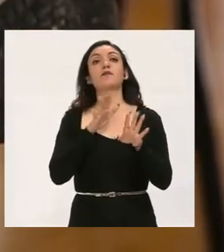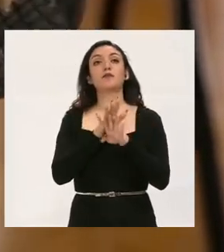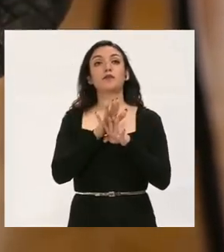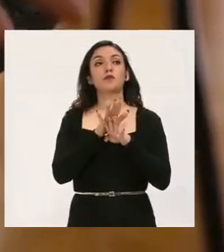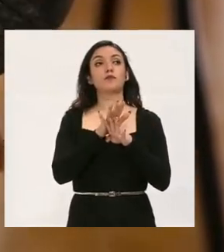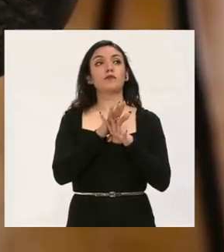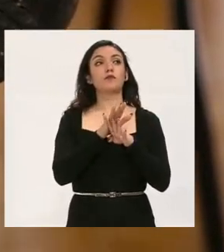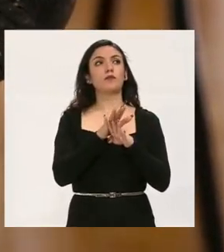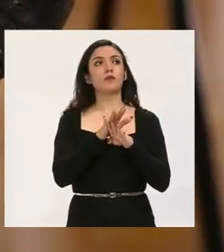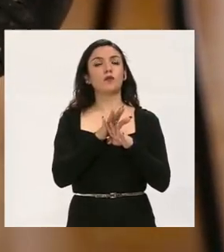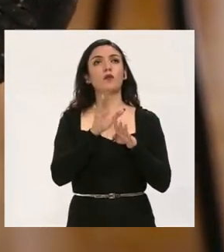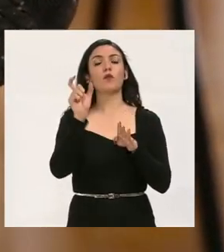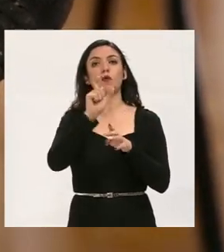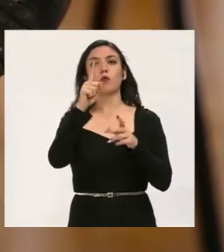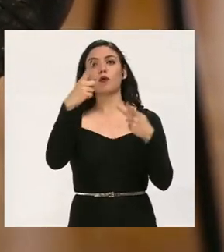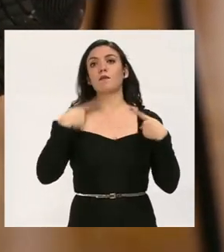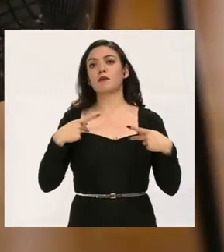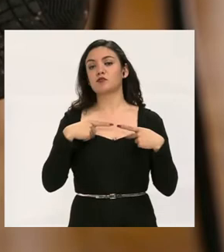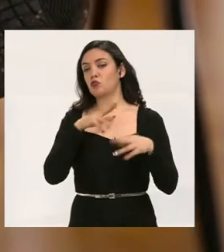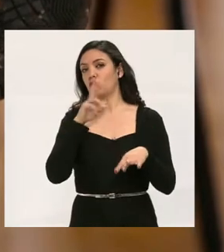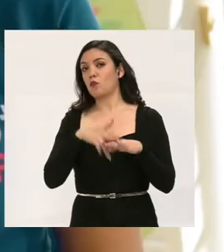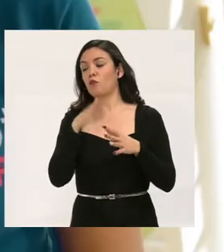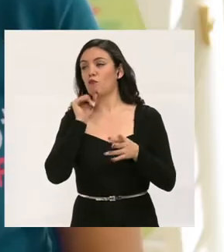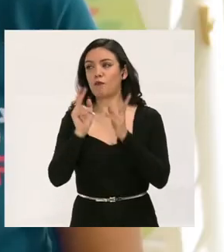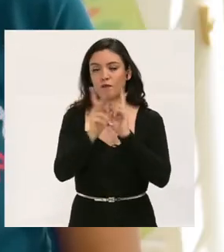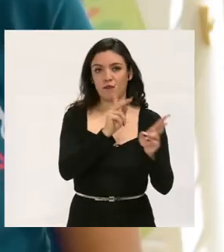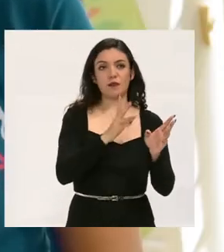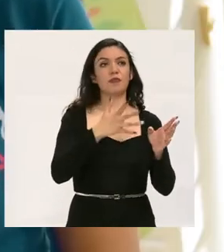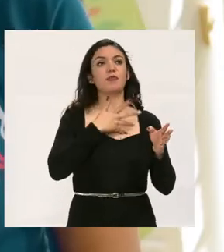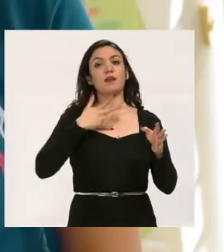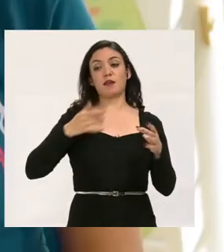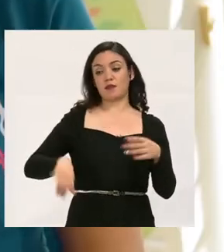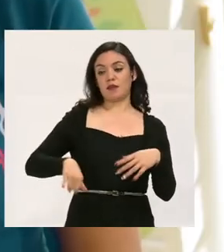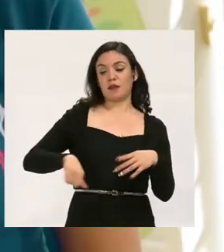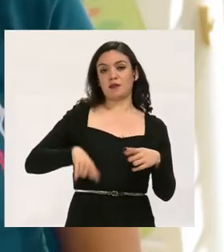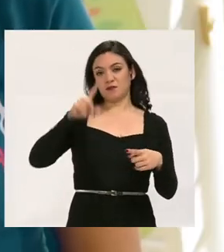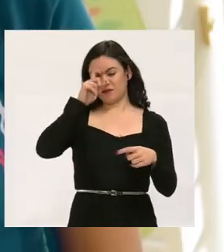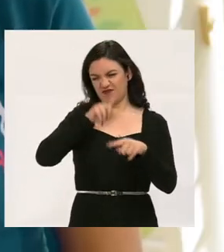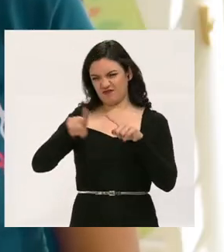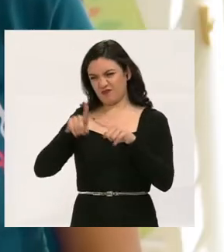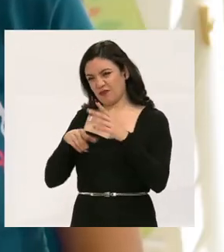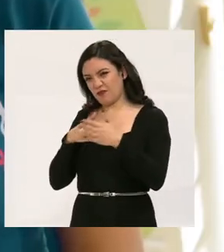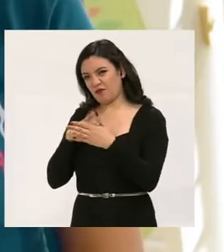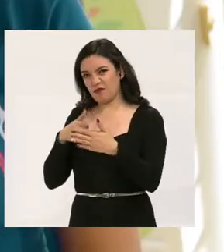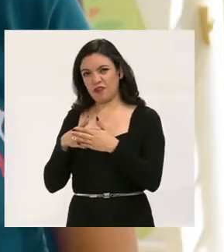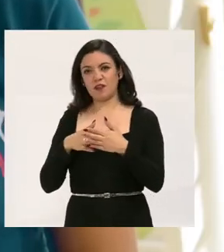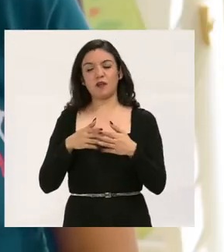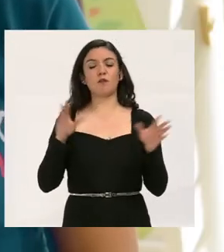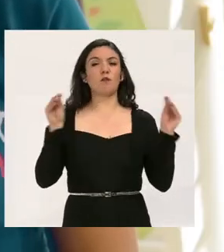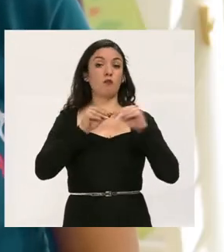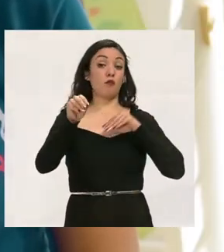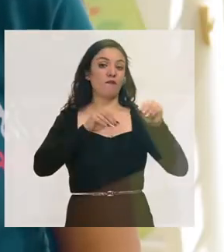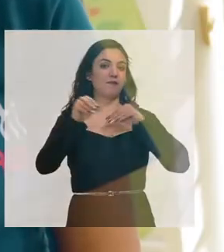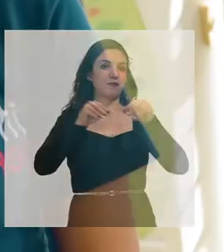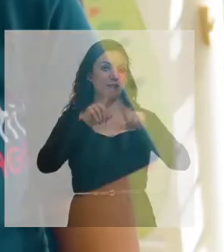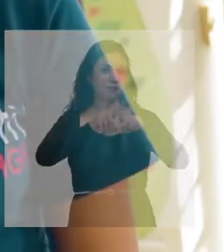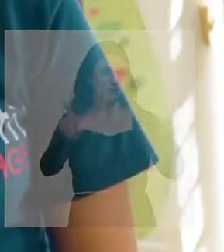o no están social como una una persona normal tienen intereses restringidos